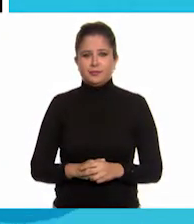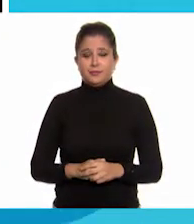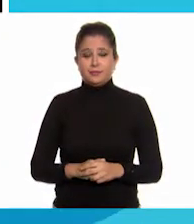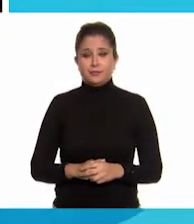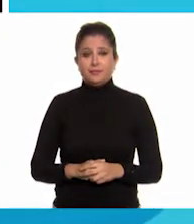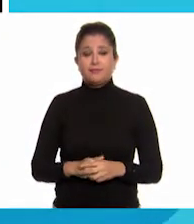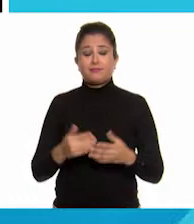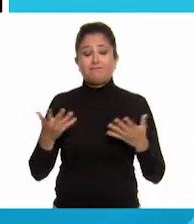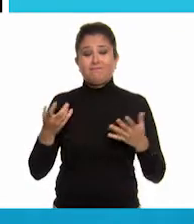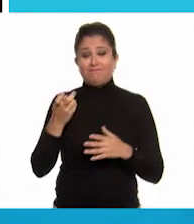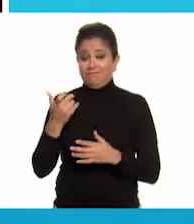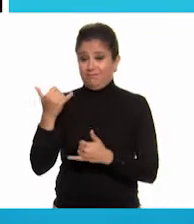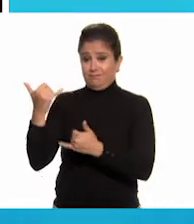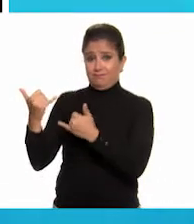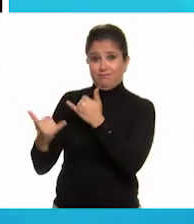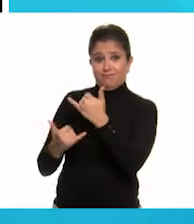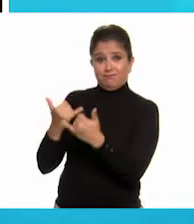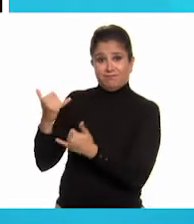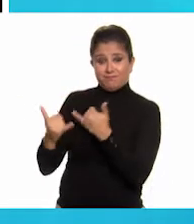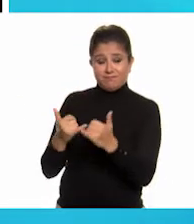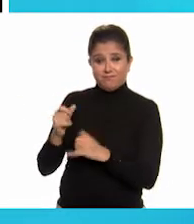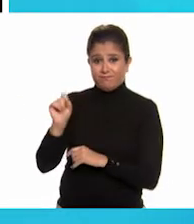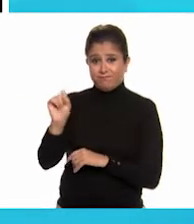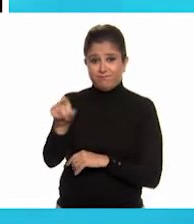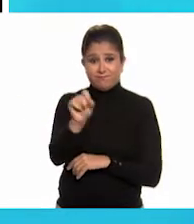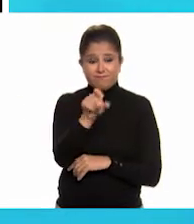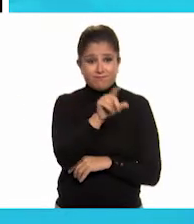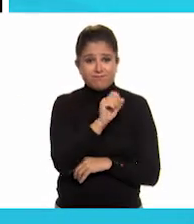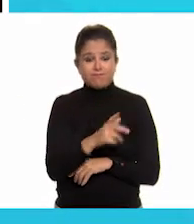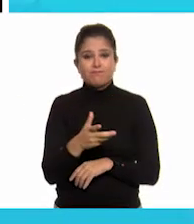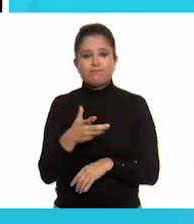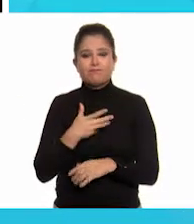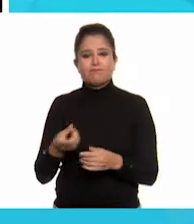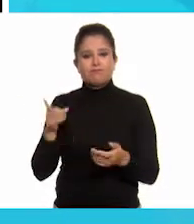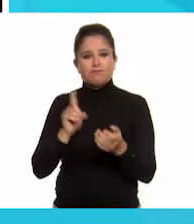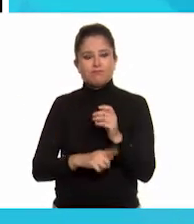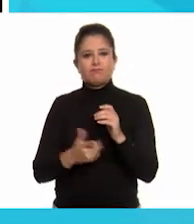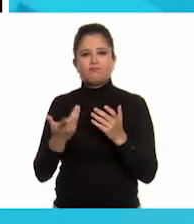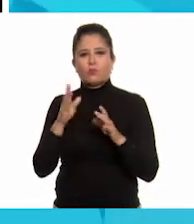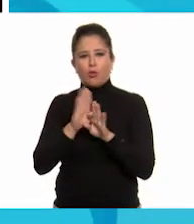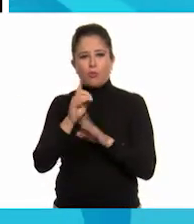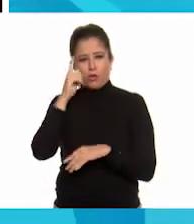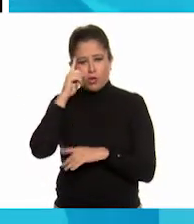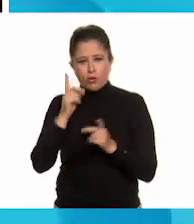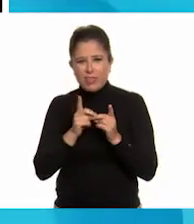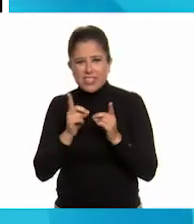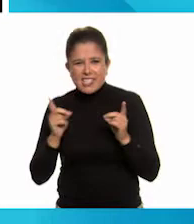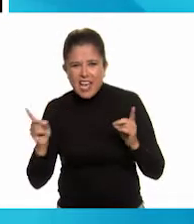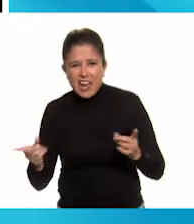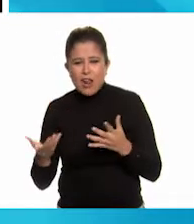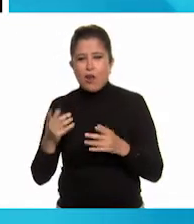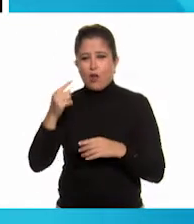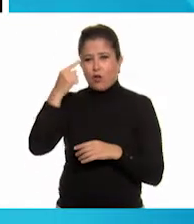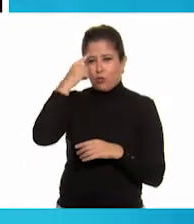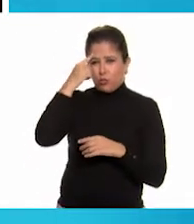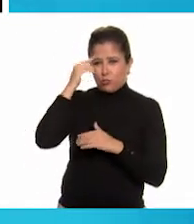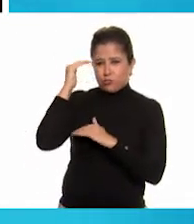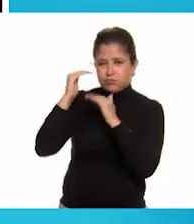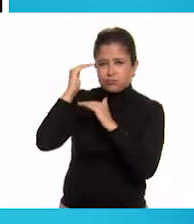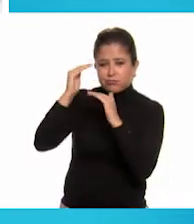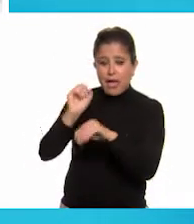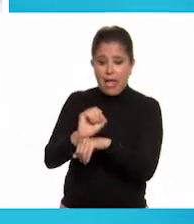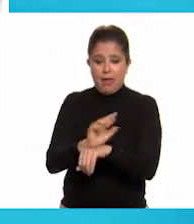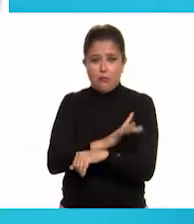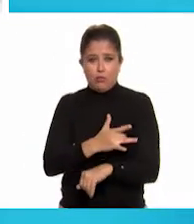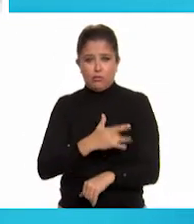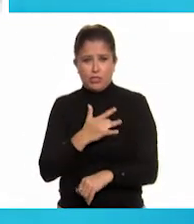Y a través del juego en sí mismo, ofrece estas herramientas de desarrollo motriz, de desarrollo